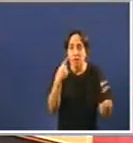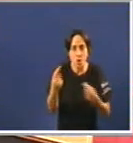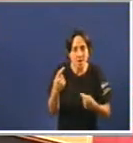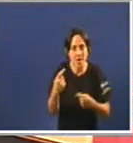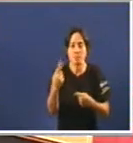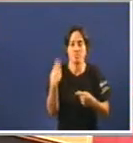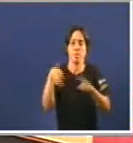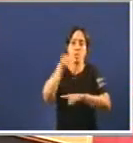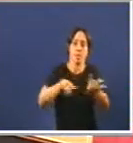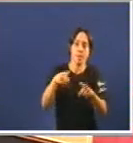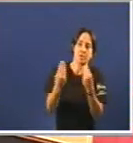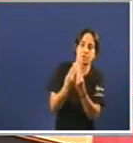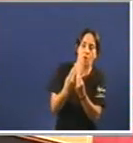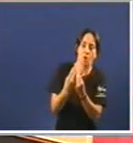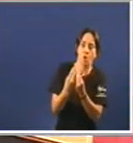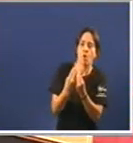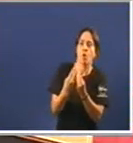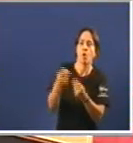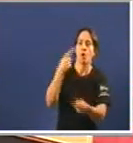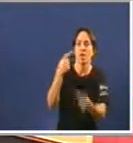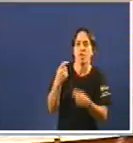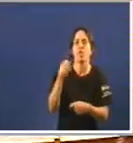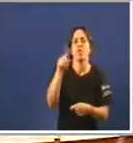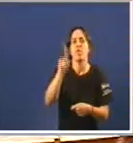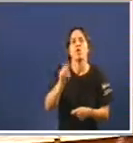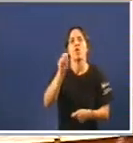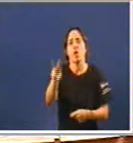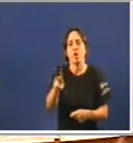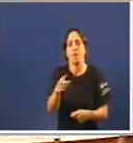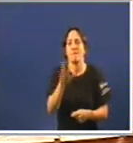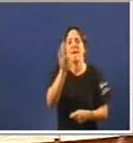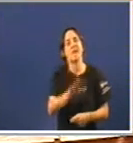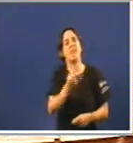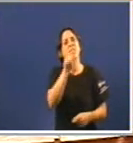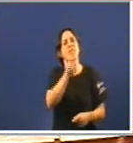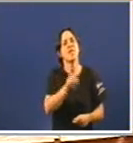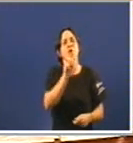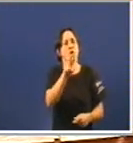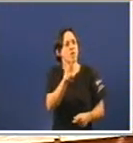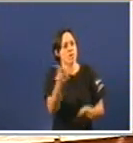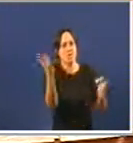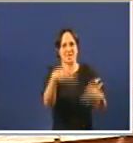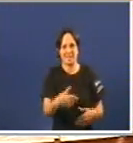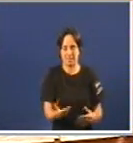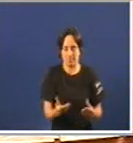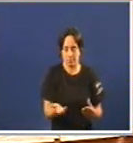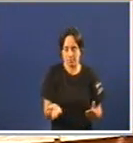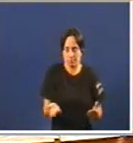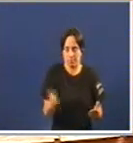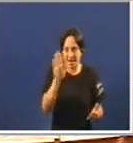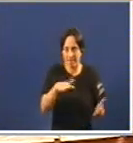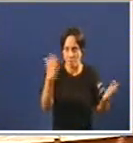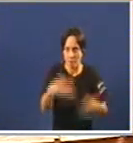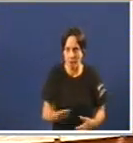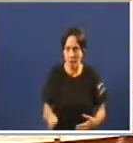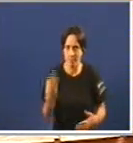co 112. Literalmente trasladaron que era como se o 112 non existise. Polo tanto, tanto os profesionais